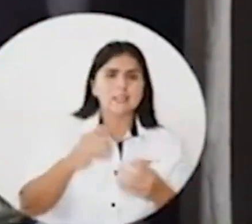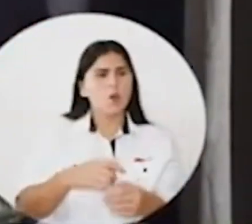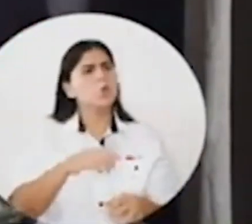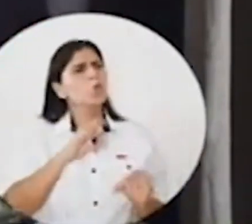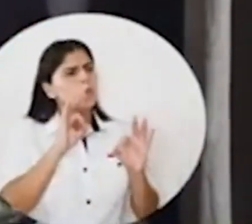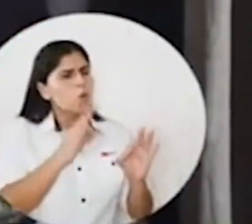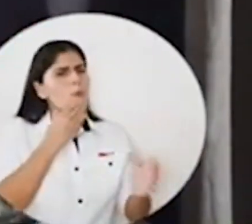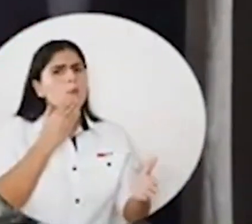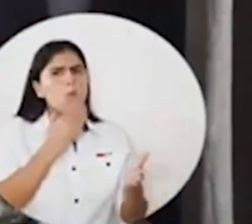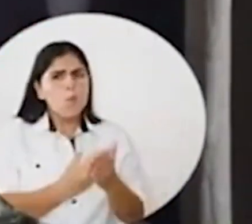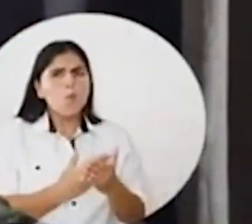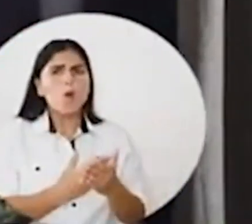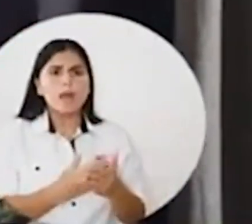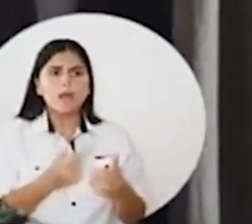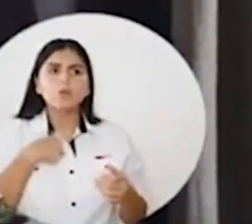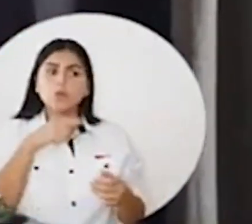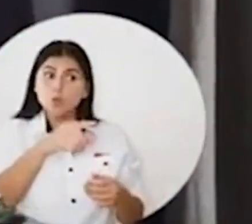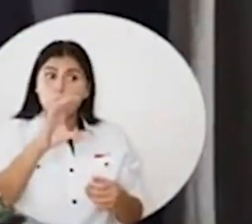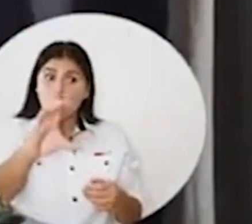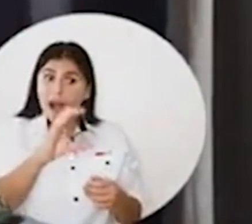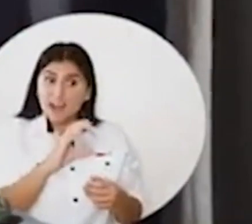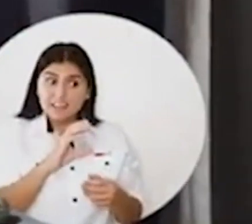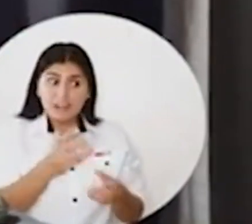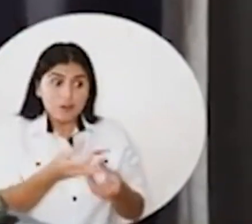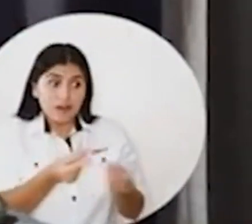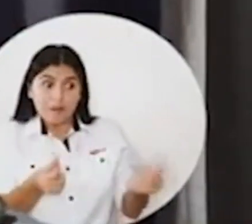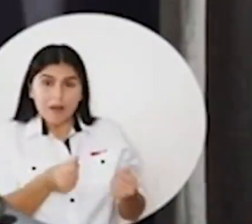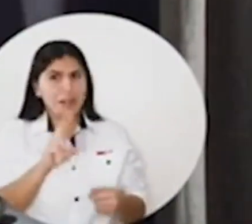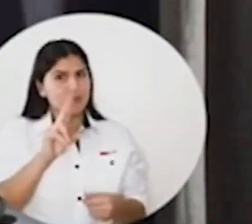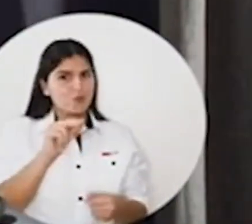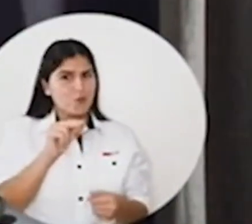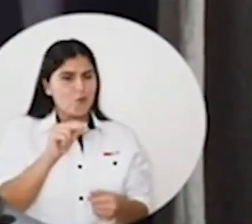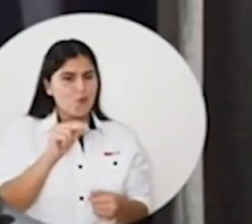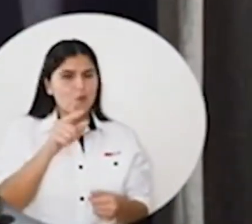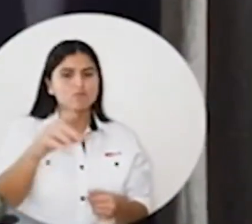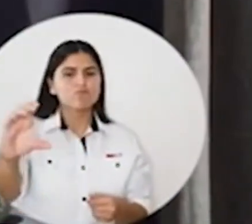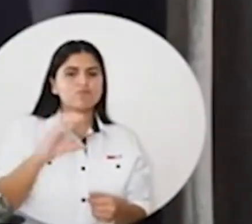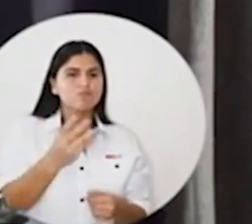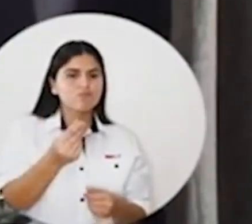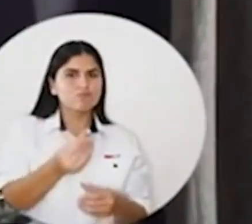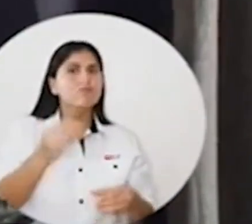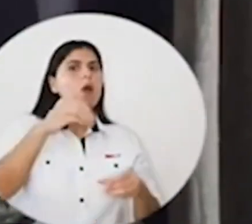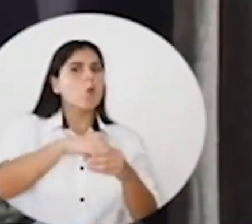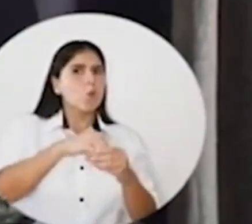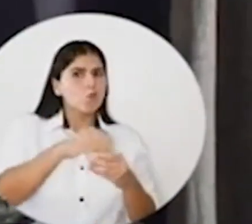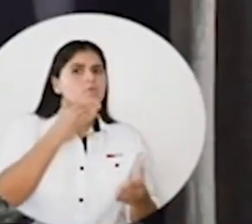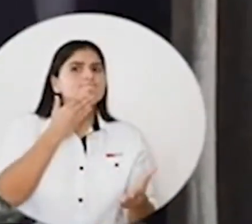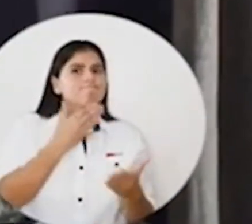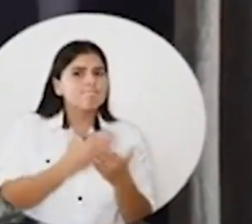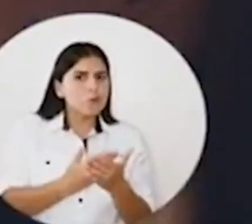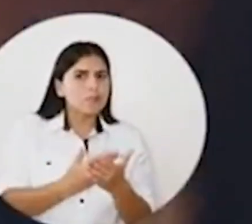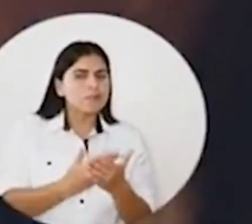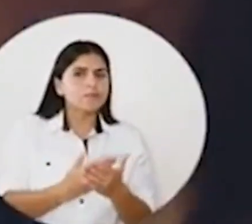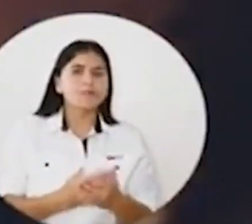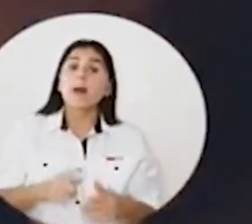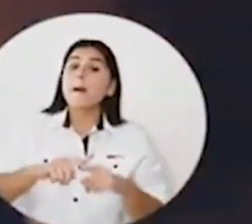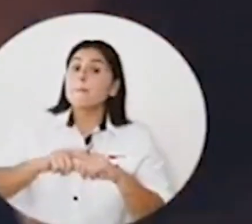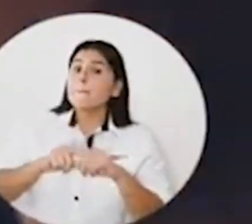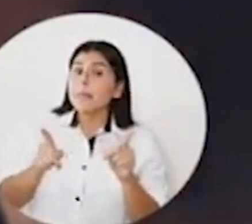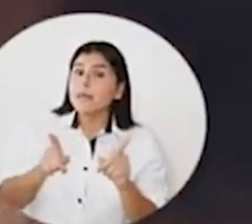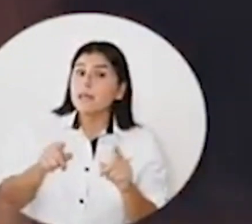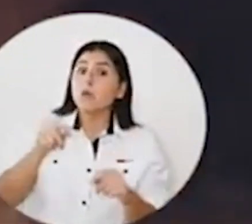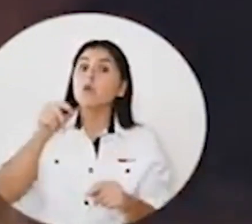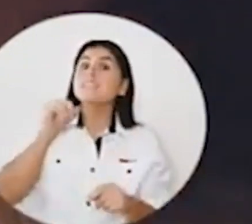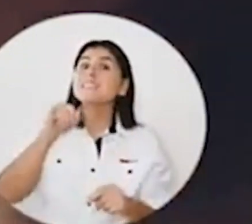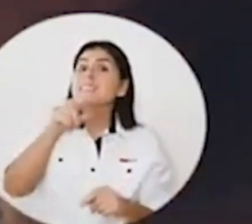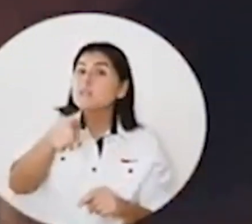bien, muy bien. Así su aguinaldo no va a desaparecer y estará muy bien invertido.